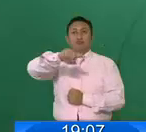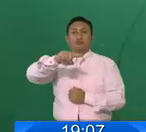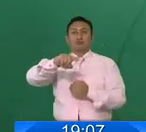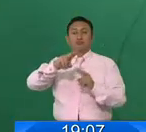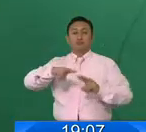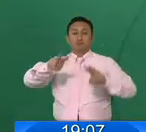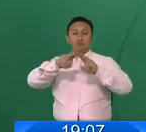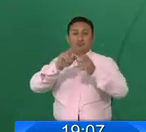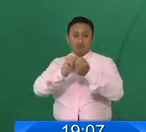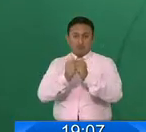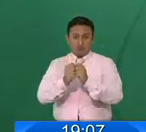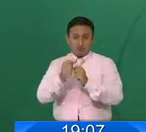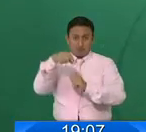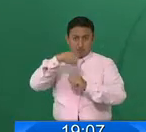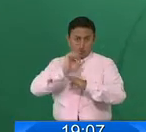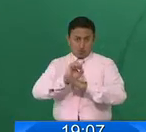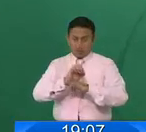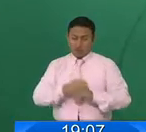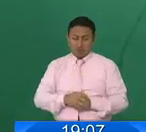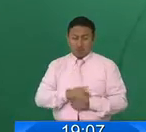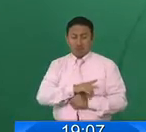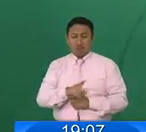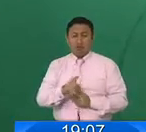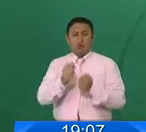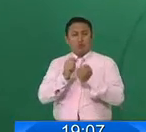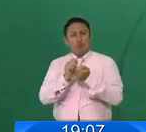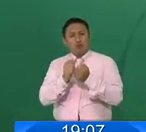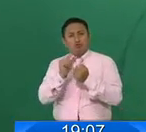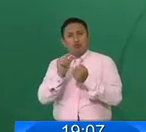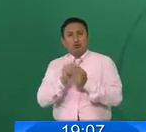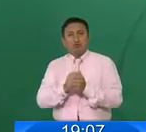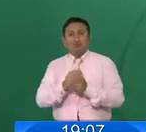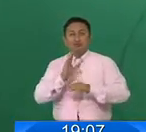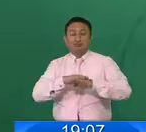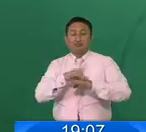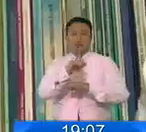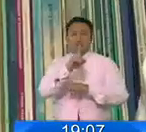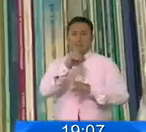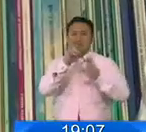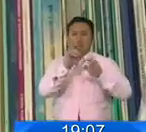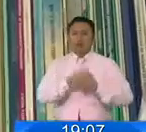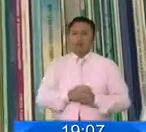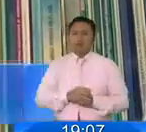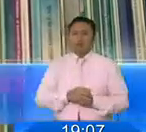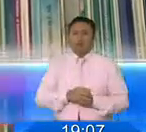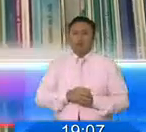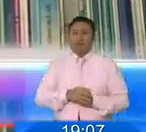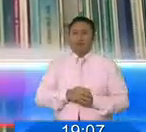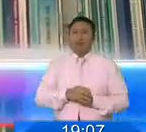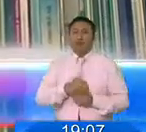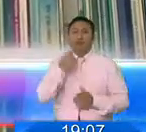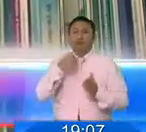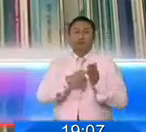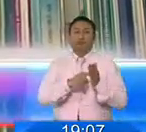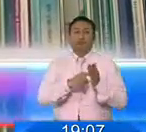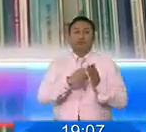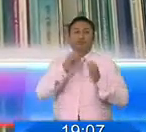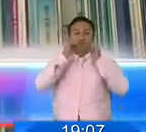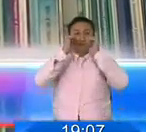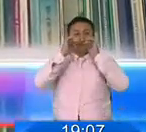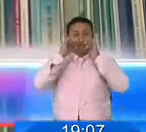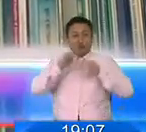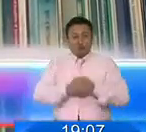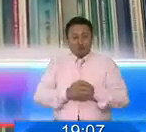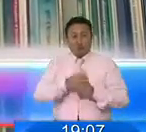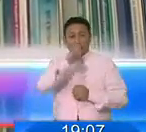ecuador puesto que es un aumento leve y obedecería a un solo factor la inflación anual entre septiembre de 2017